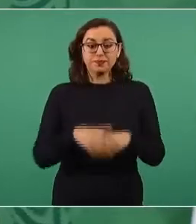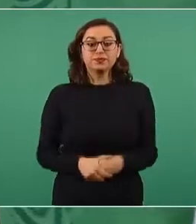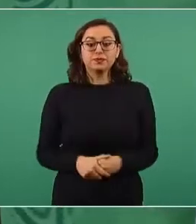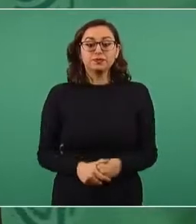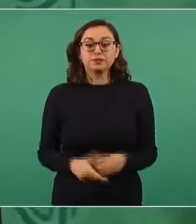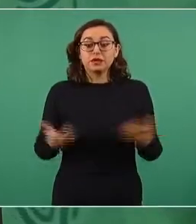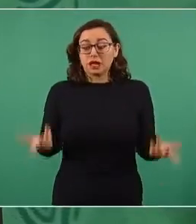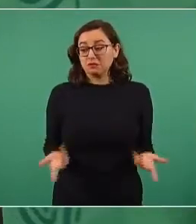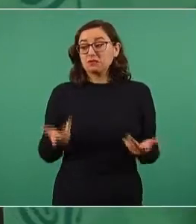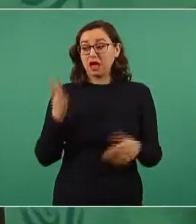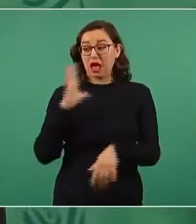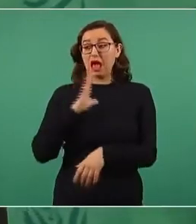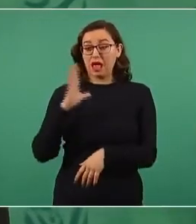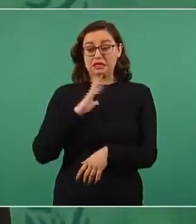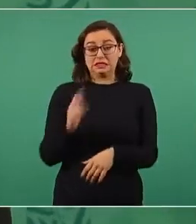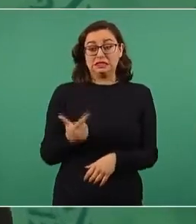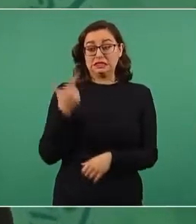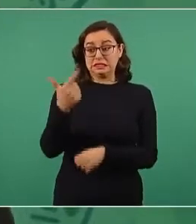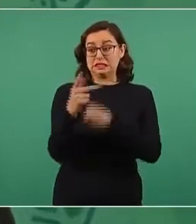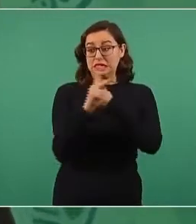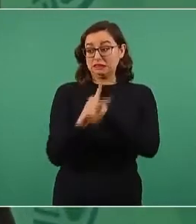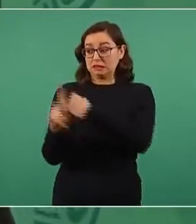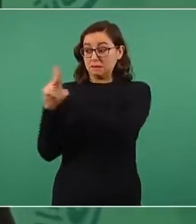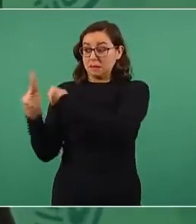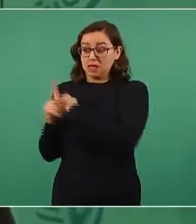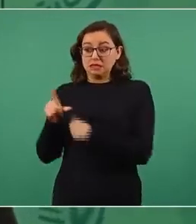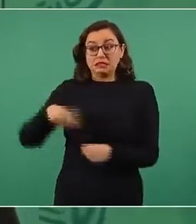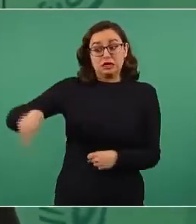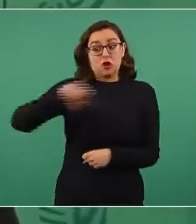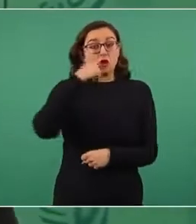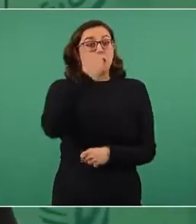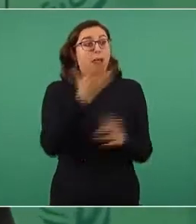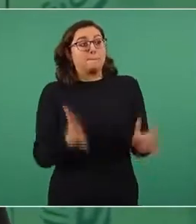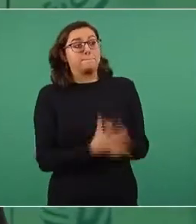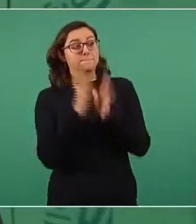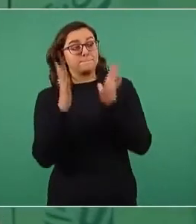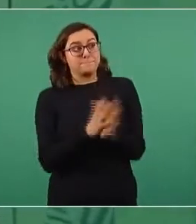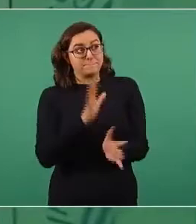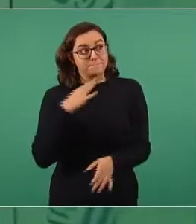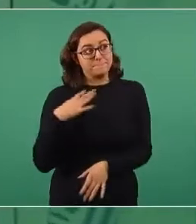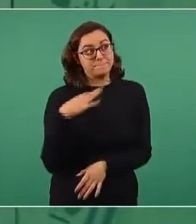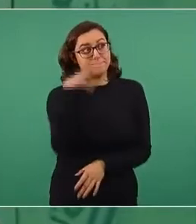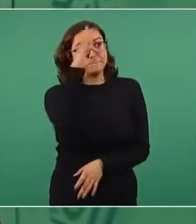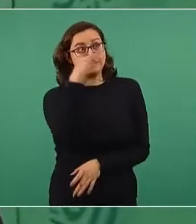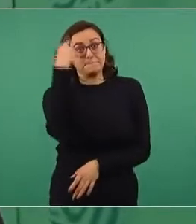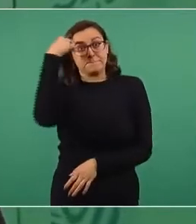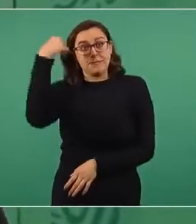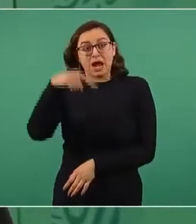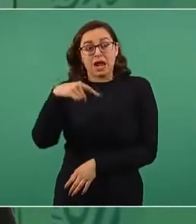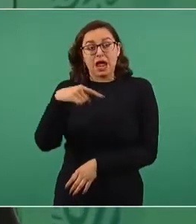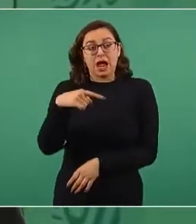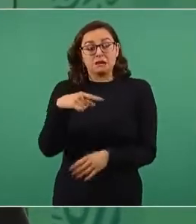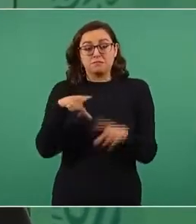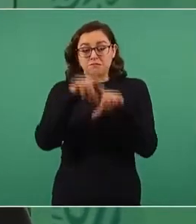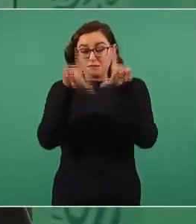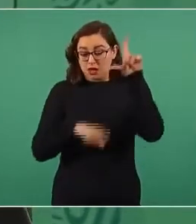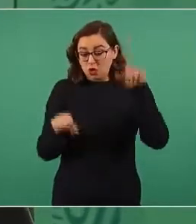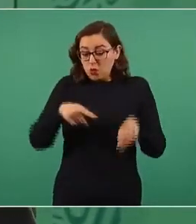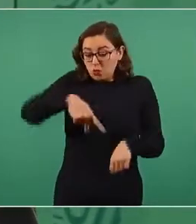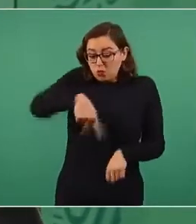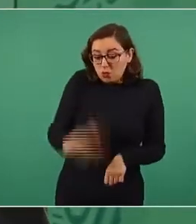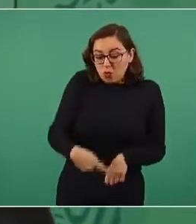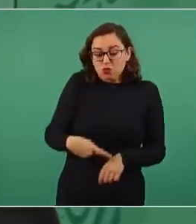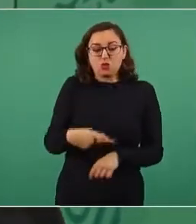momento, para participar en la fase 3. Cuando llegue la fase 3 de la vacuna que México está desarrollando, van